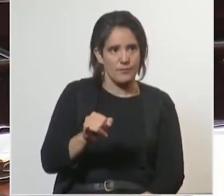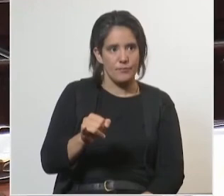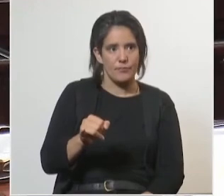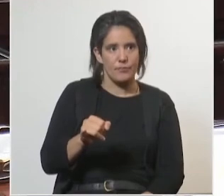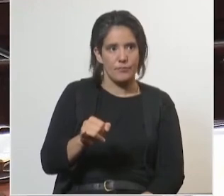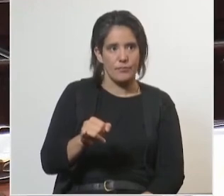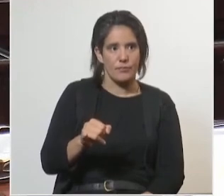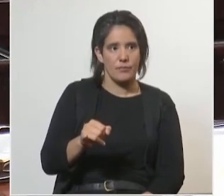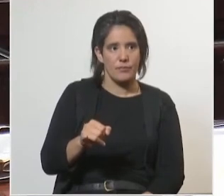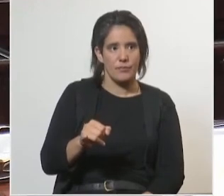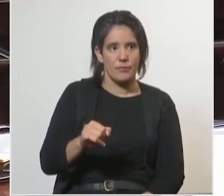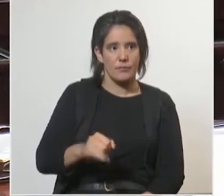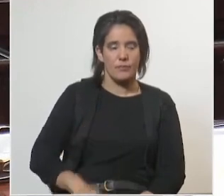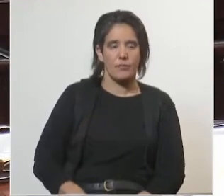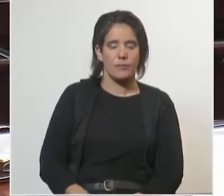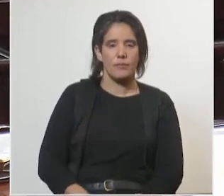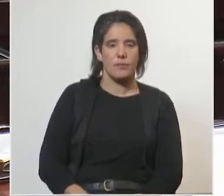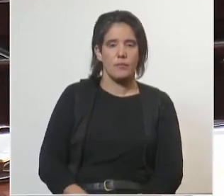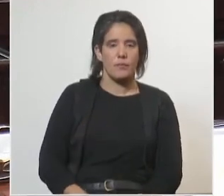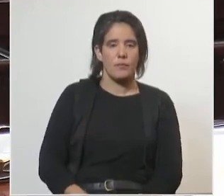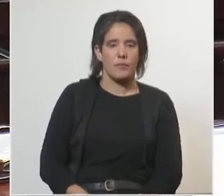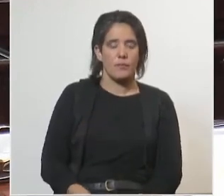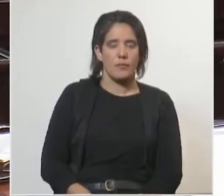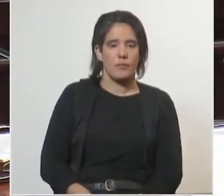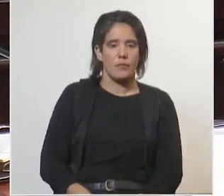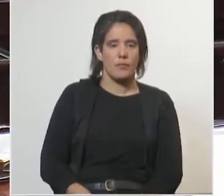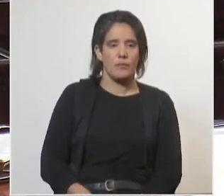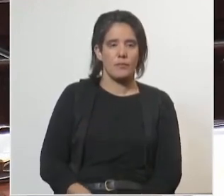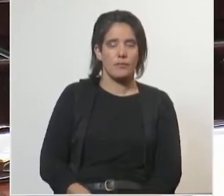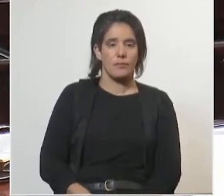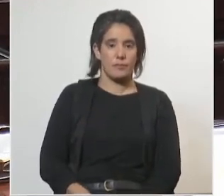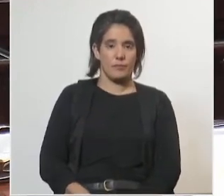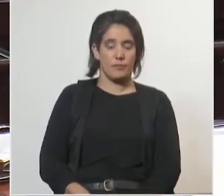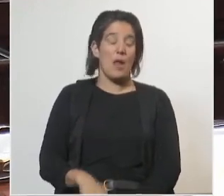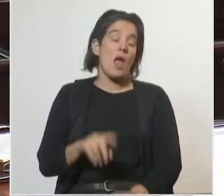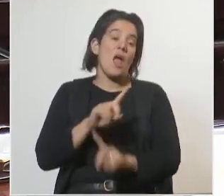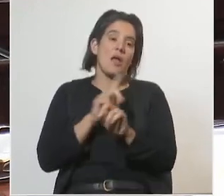hace caudal de lo que nosotros estábamos